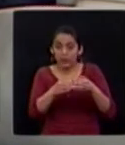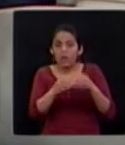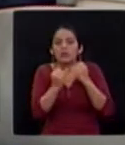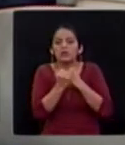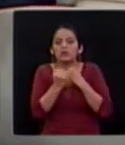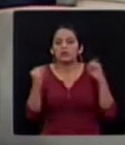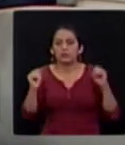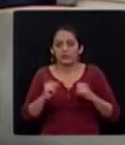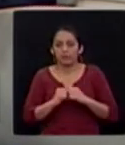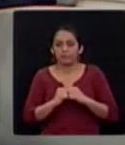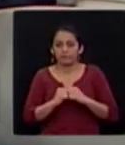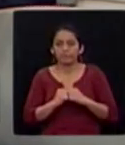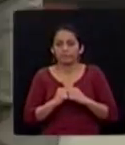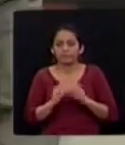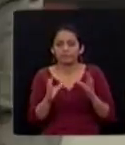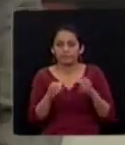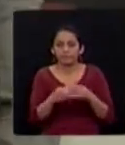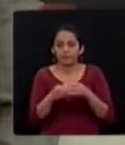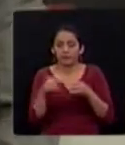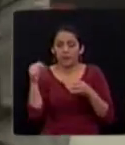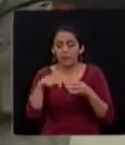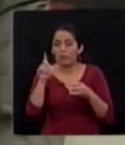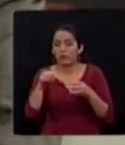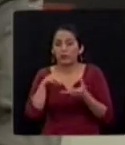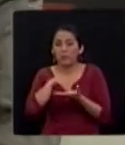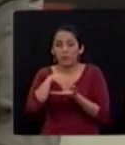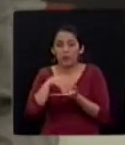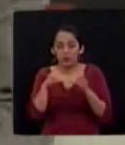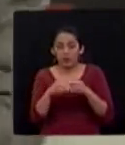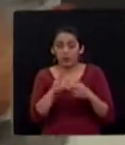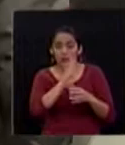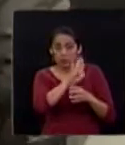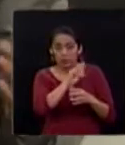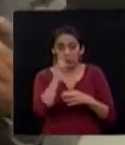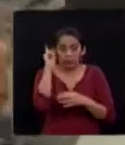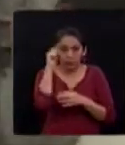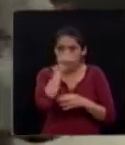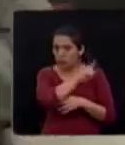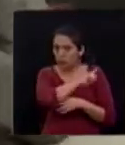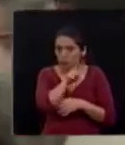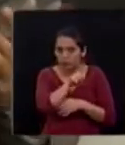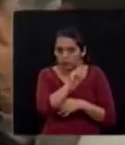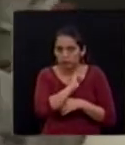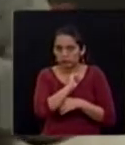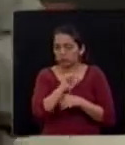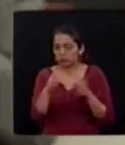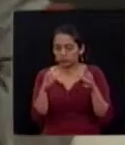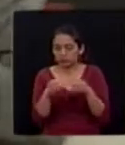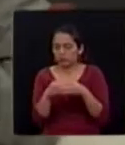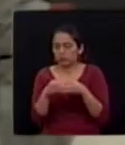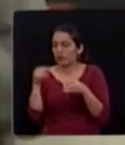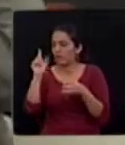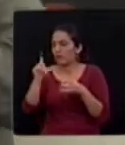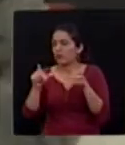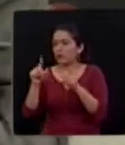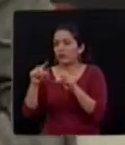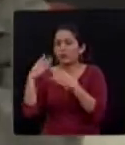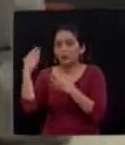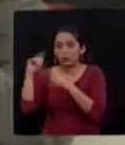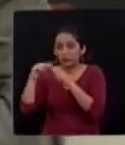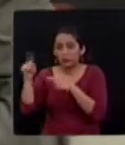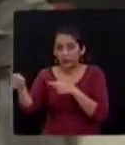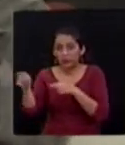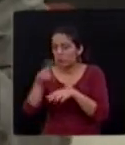No puede tener entre sus miembros ni personajes del gobierno ni tampoco de la oposición. Tiene que ser una comisión de ciudadanos, tiene que ser una comisión ciudadana